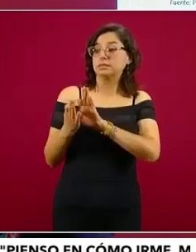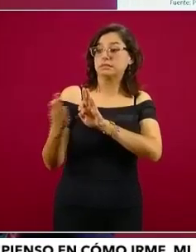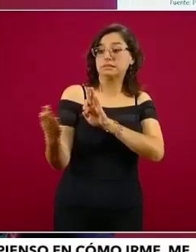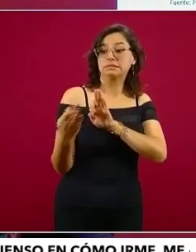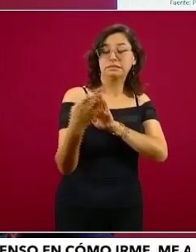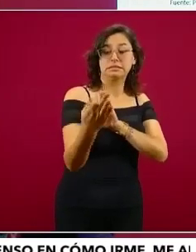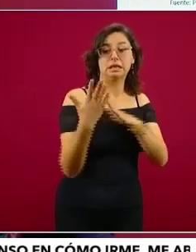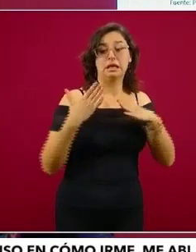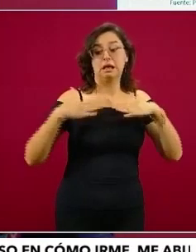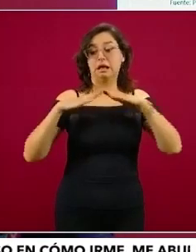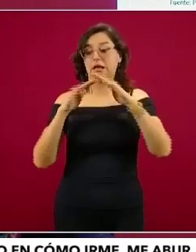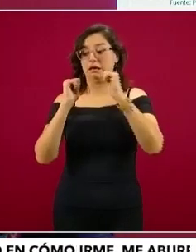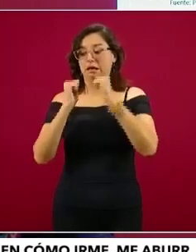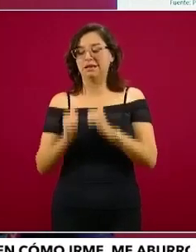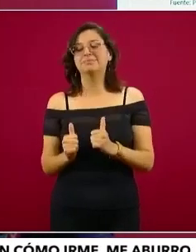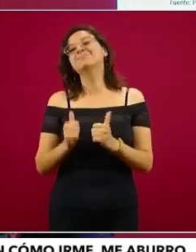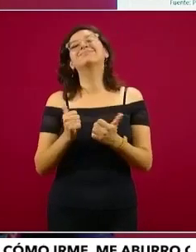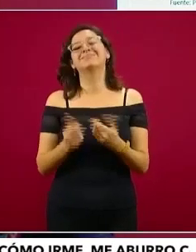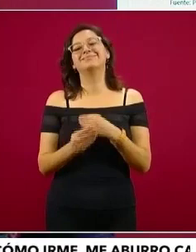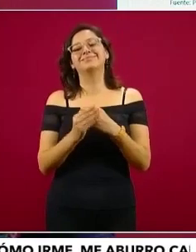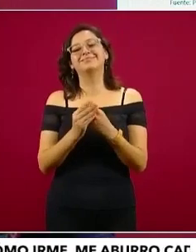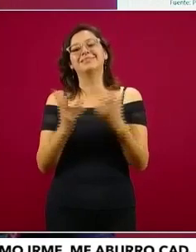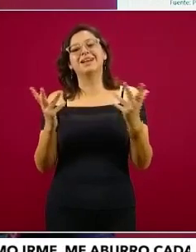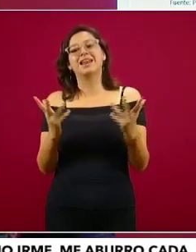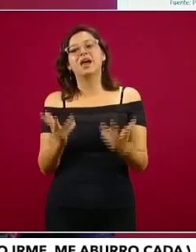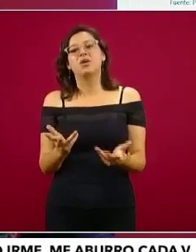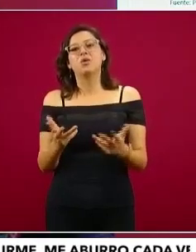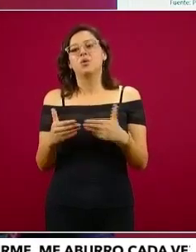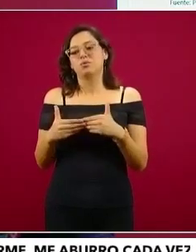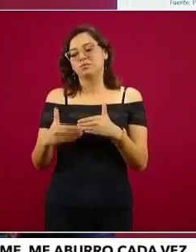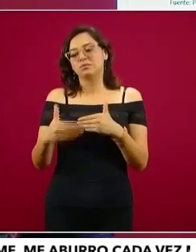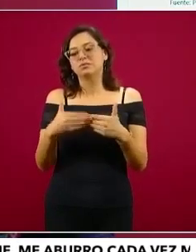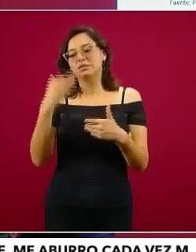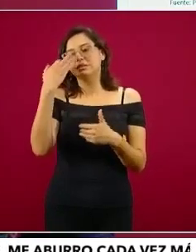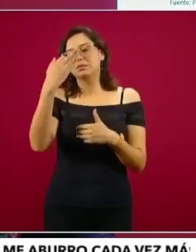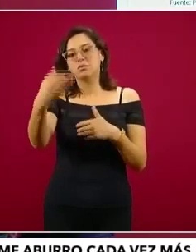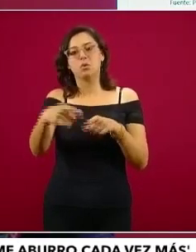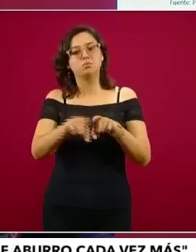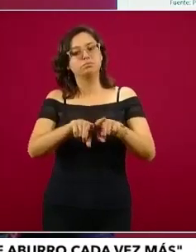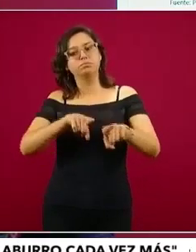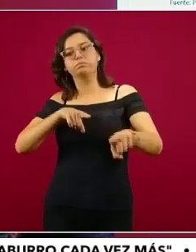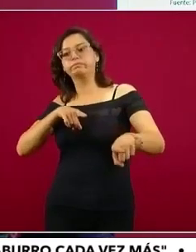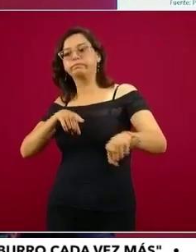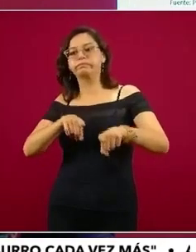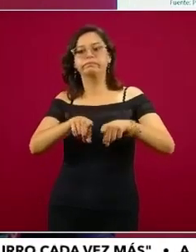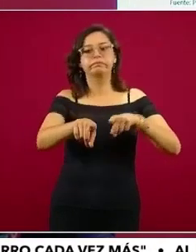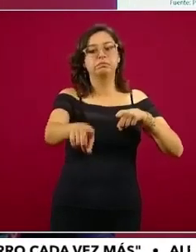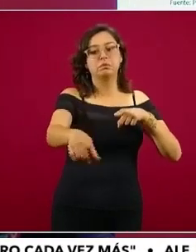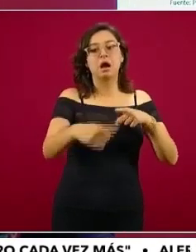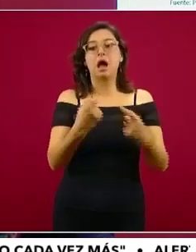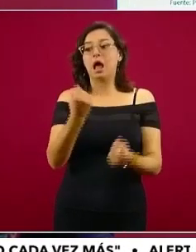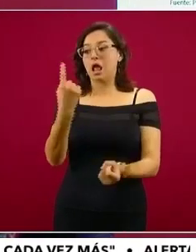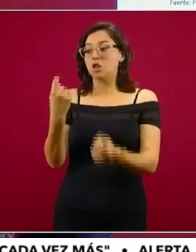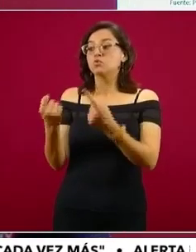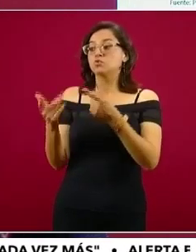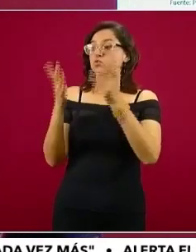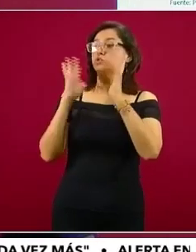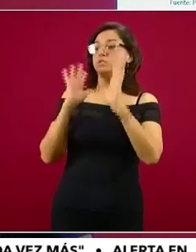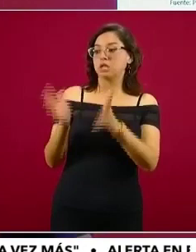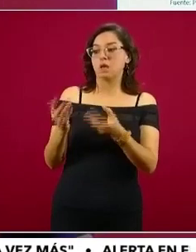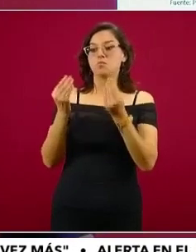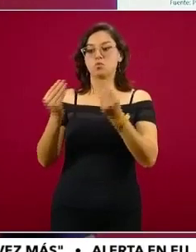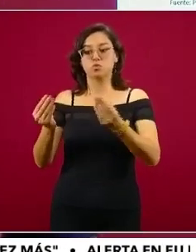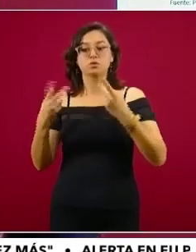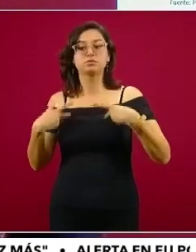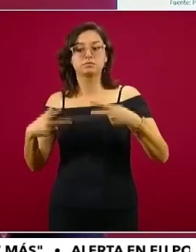esto lógicamente genera también una diferencia en el tiempo de presentación de cada una. Por eso algunas están ya con brotes importantes